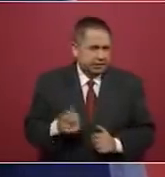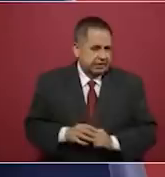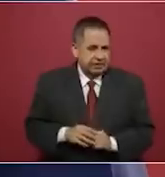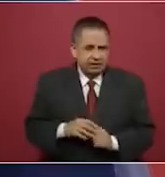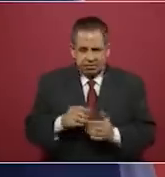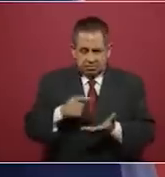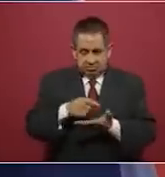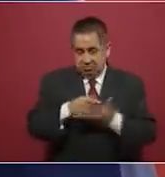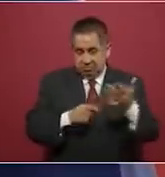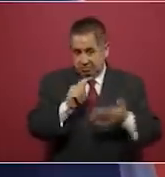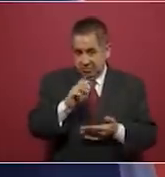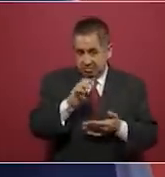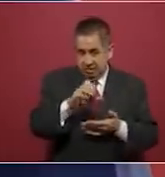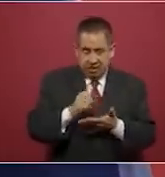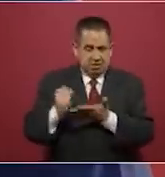apruebe